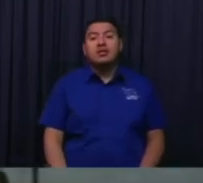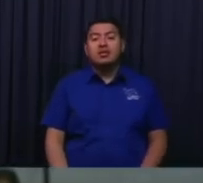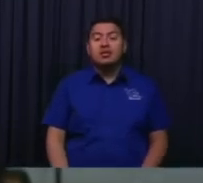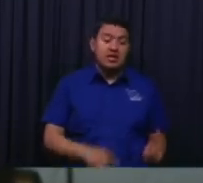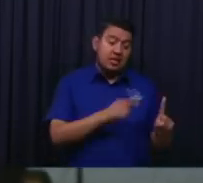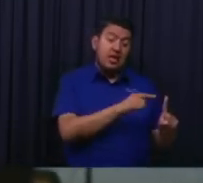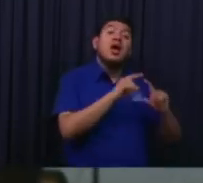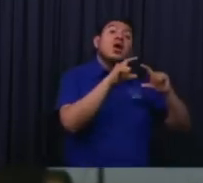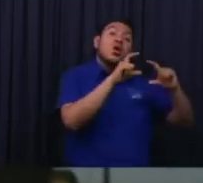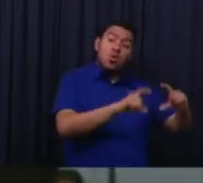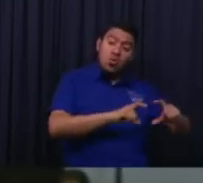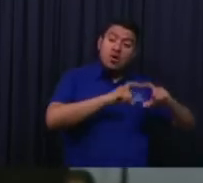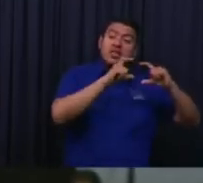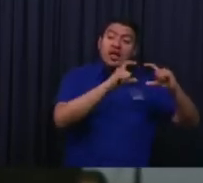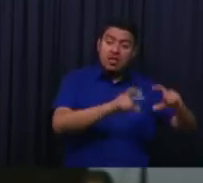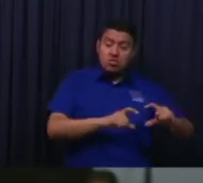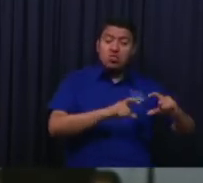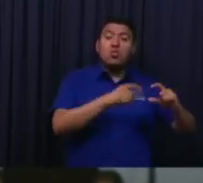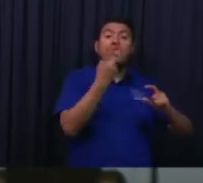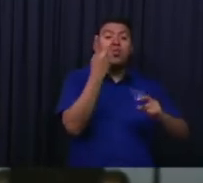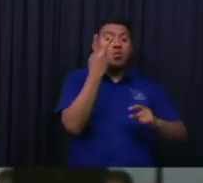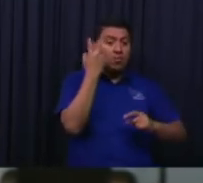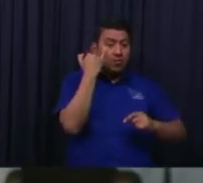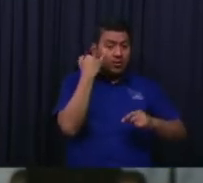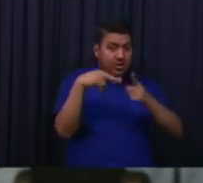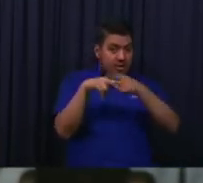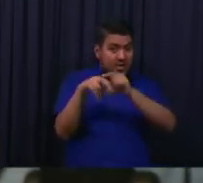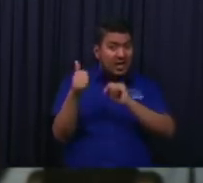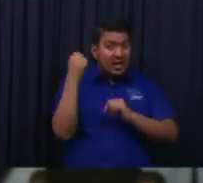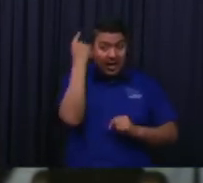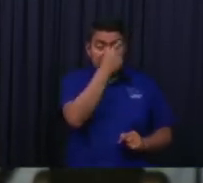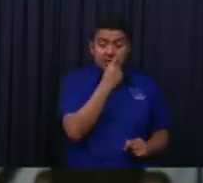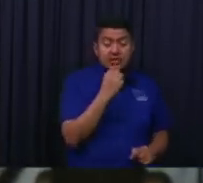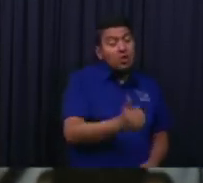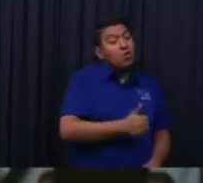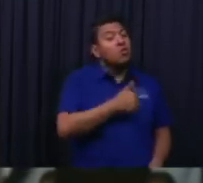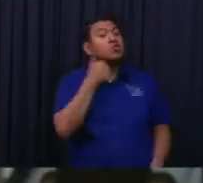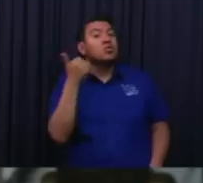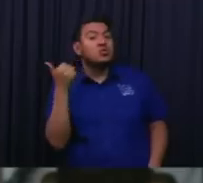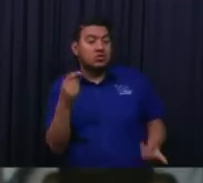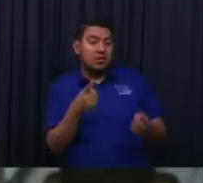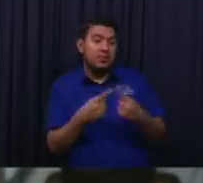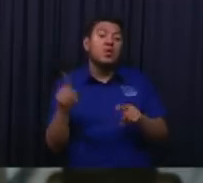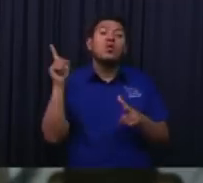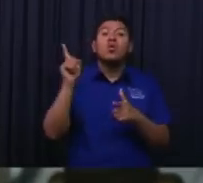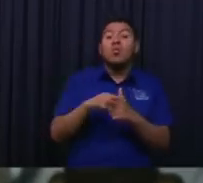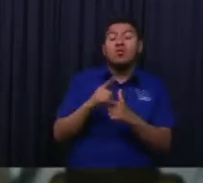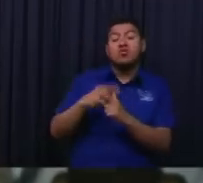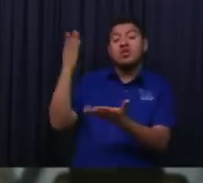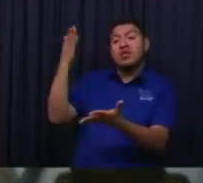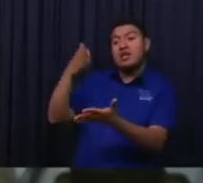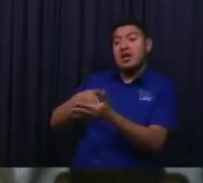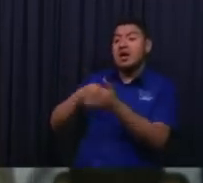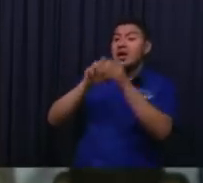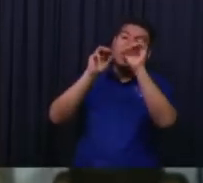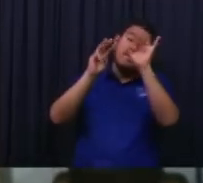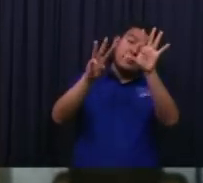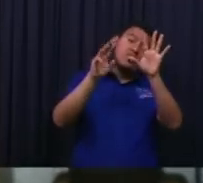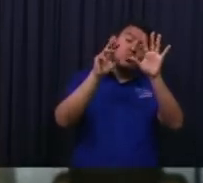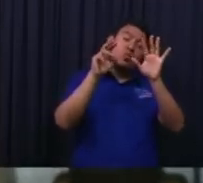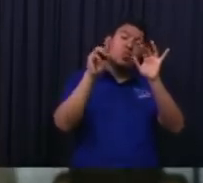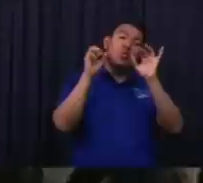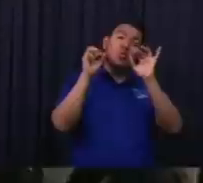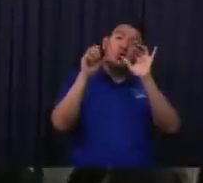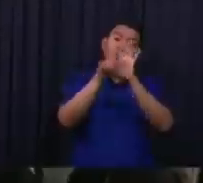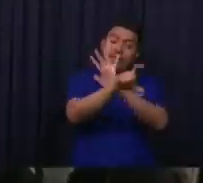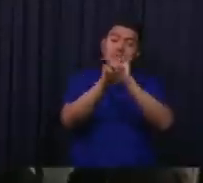cuidando viñas de otros y no la de él. Pero cuando llega al capítulo 8, versículo 12, que solamente faltan dos versículos